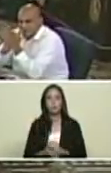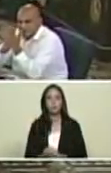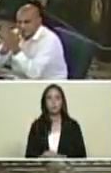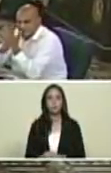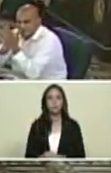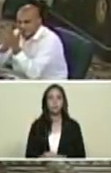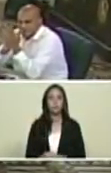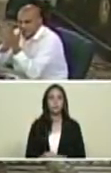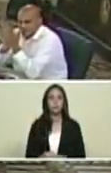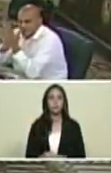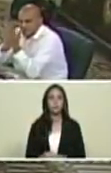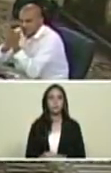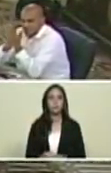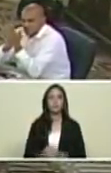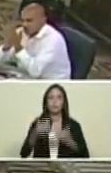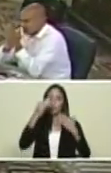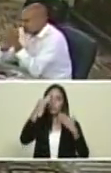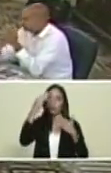Saludo.